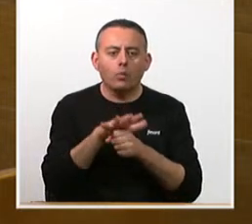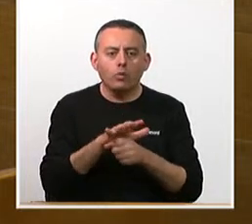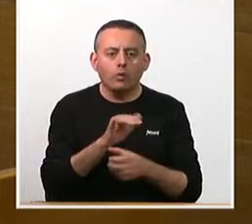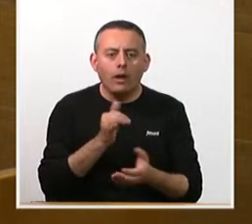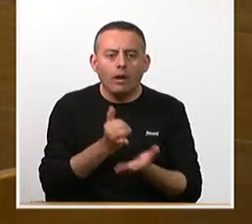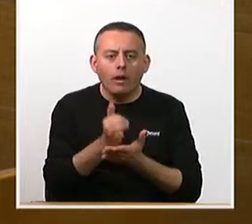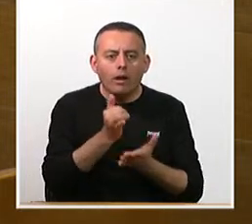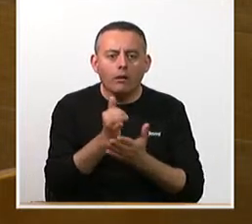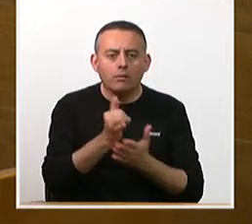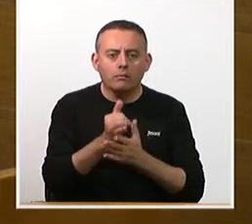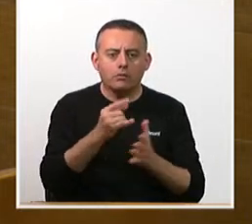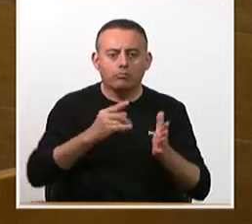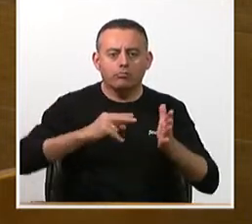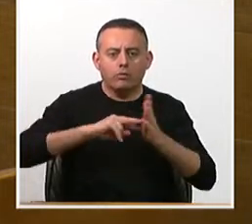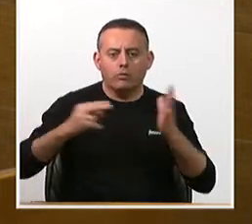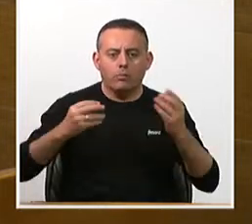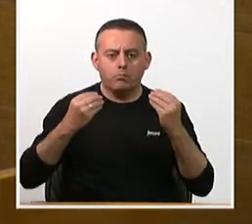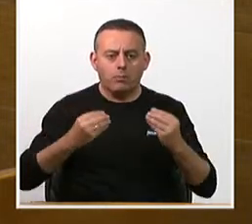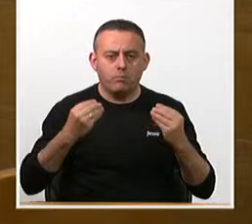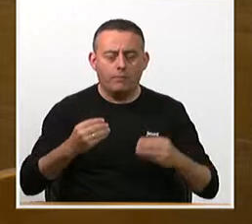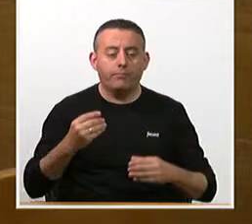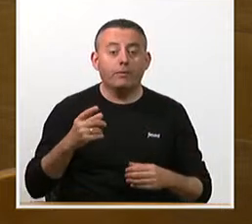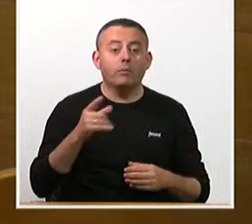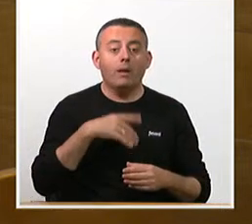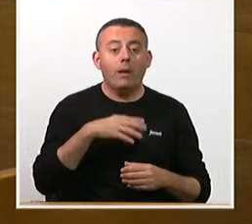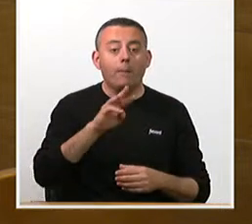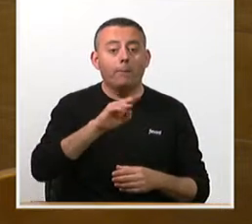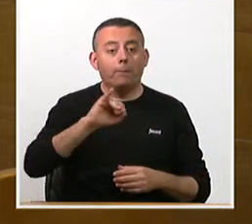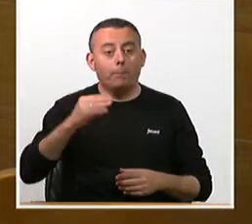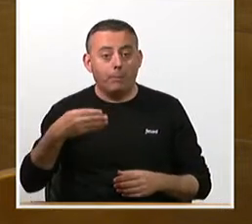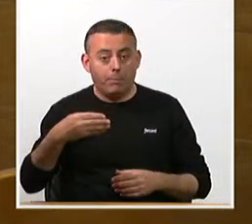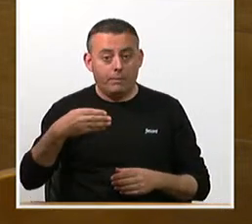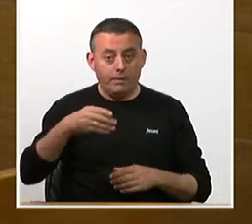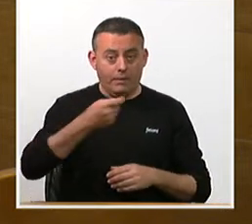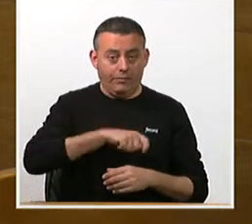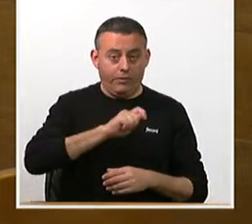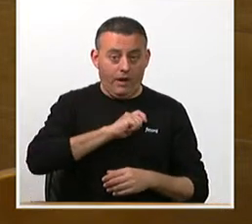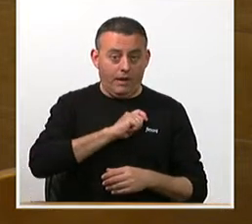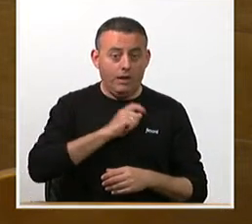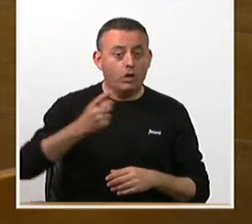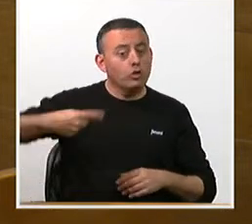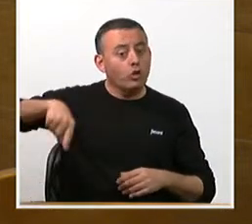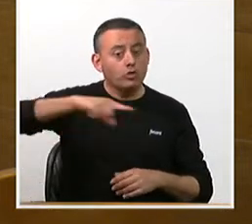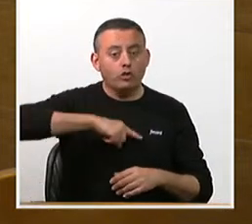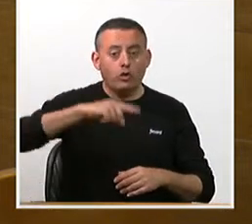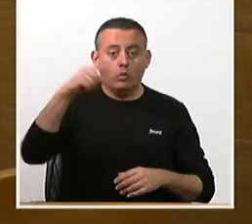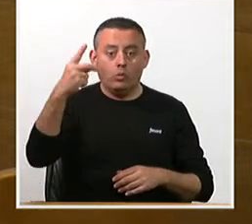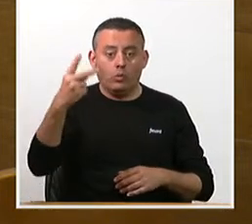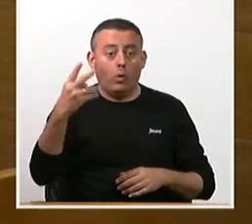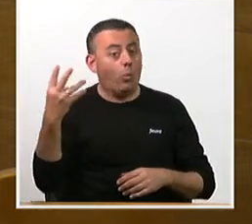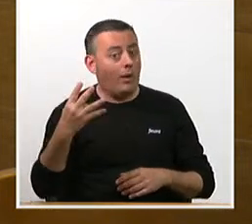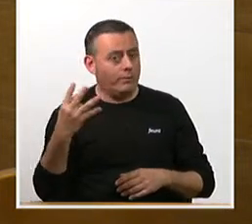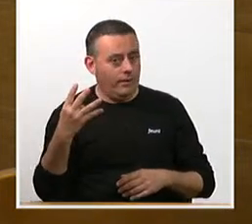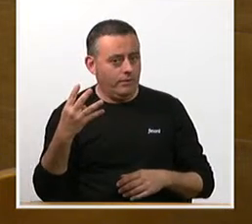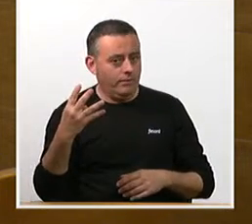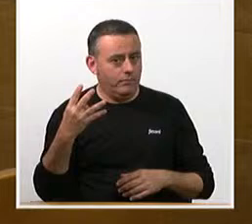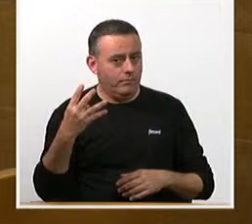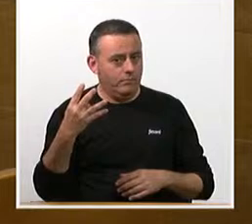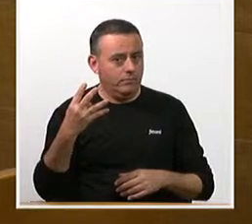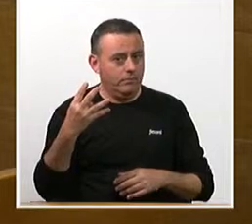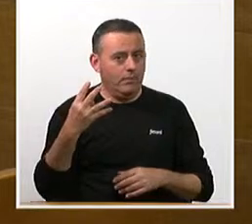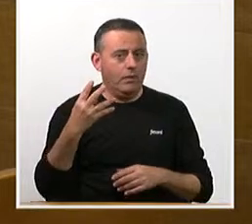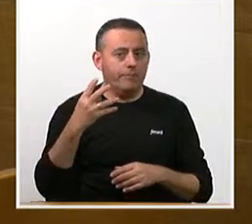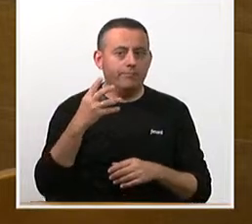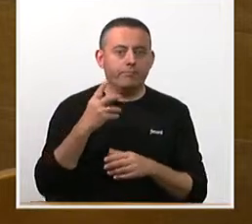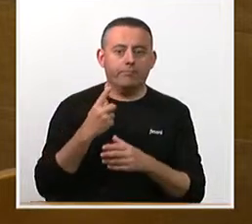comunidad en aportación al pin nacional y por tanto debemos exigir esa correspondencia Esto es